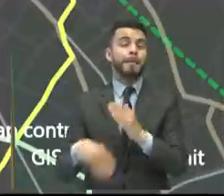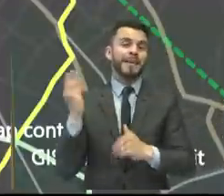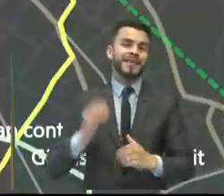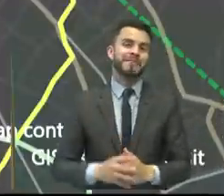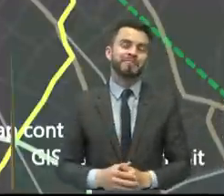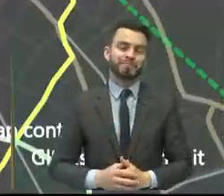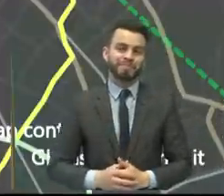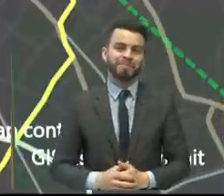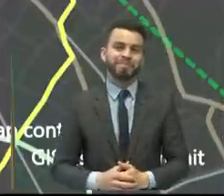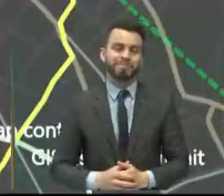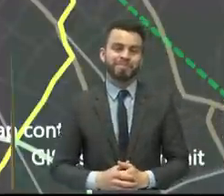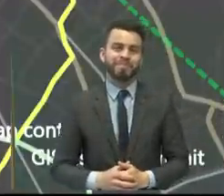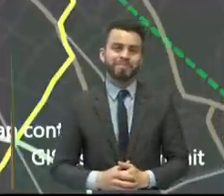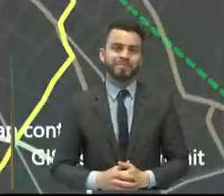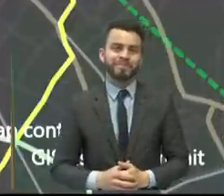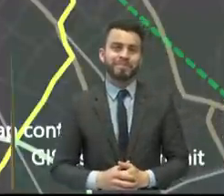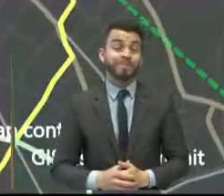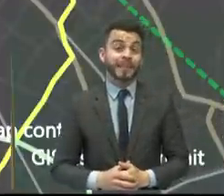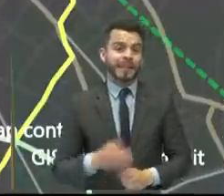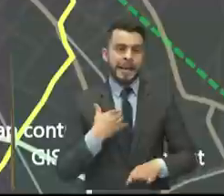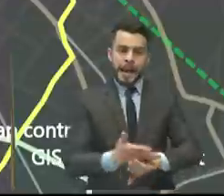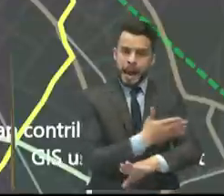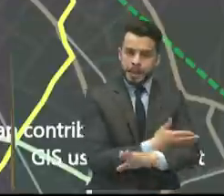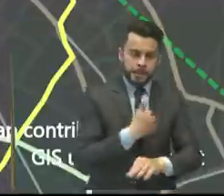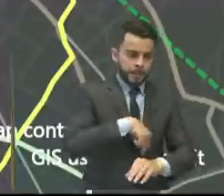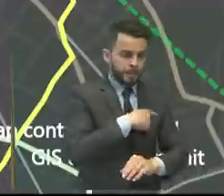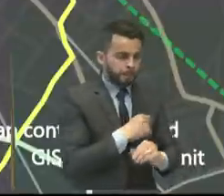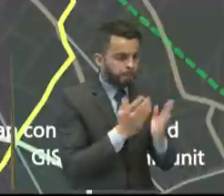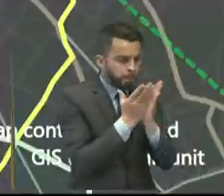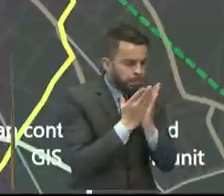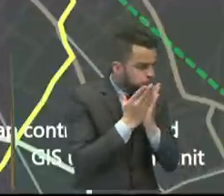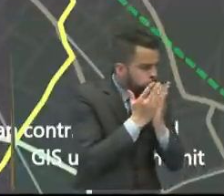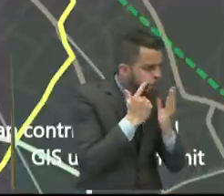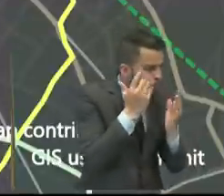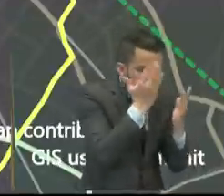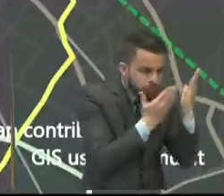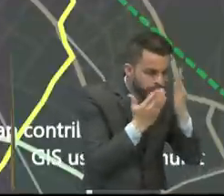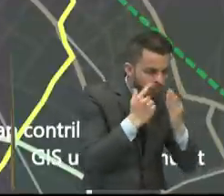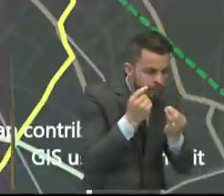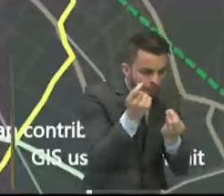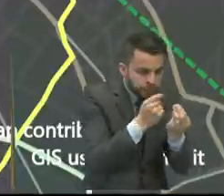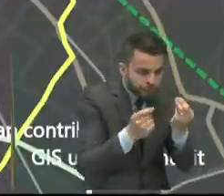Como parte de los estudios también que estamos haciendo para conectar el Corredor Férreo Nerto,